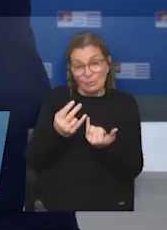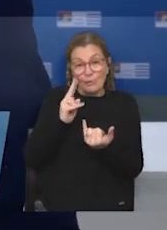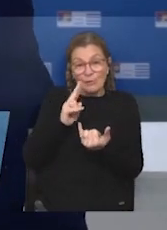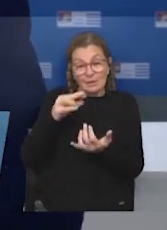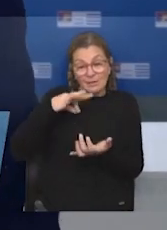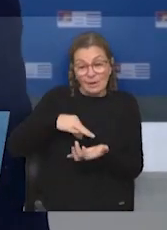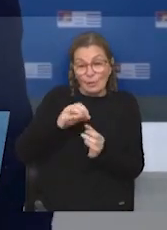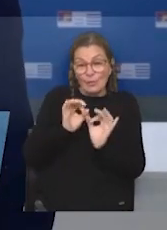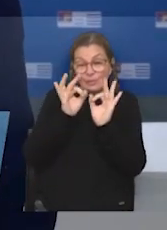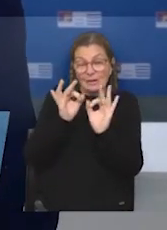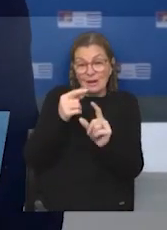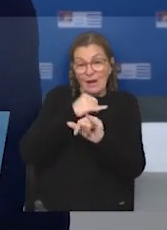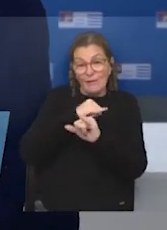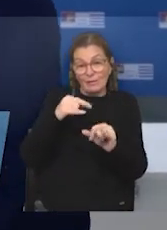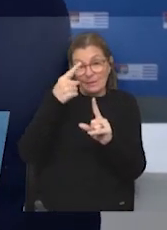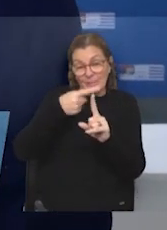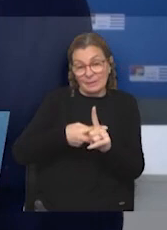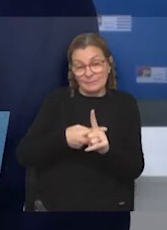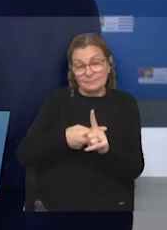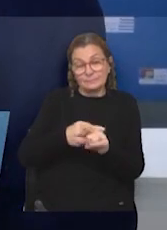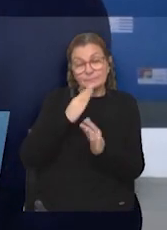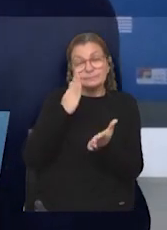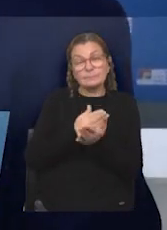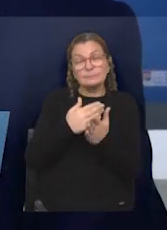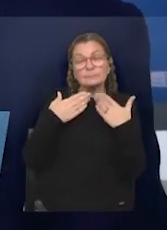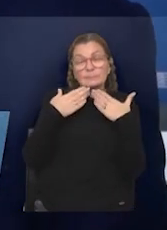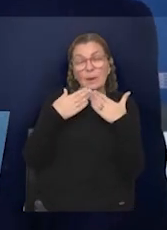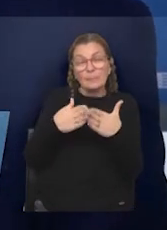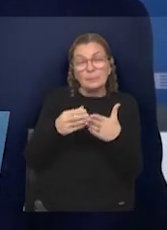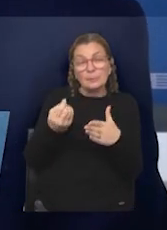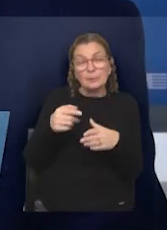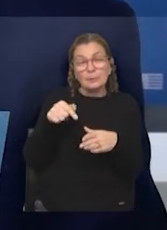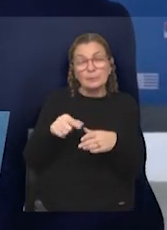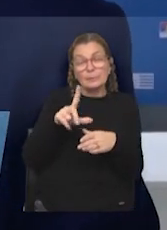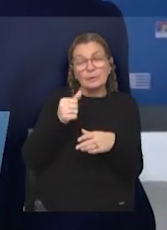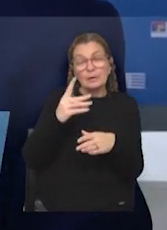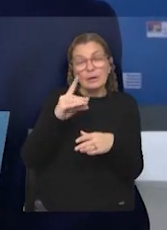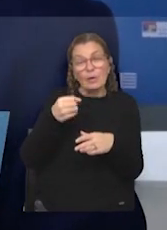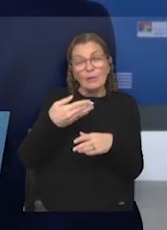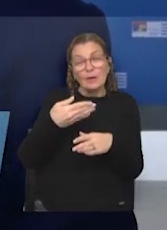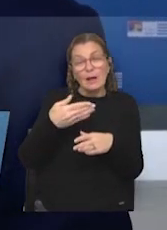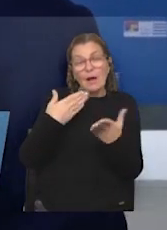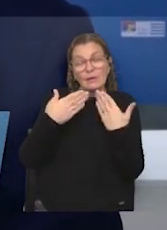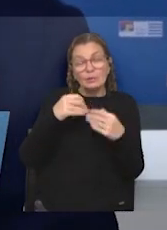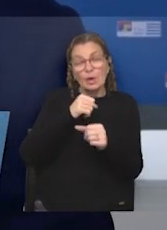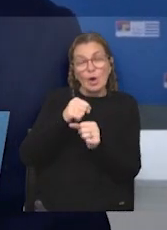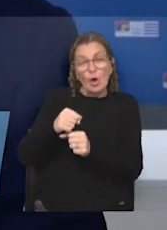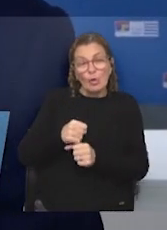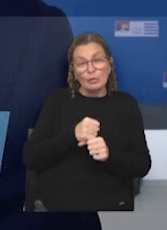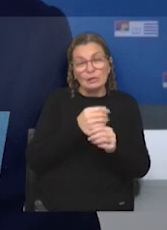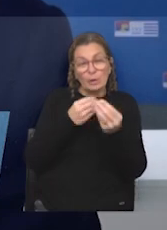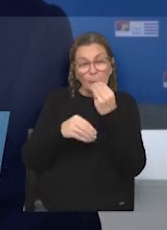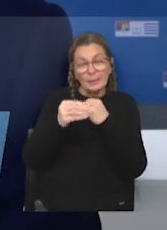que el salario no les alcanza para llegar a fin de mes por último quiero consultarle porque hoy de hecho lado vamos a estar tratando el tema de las sollas y en